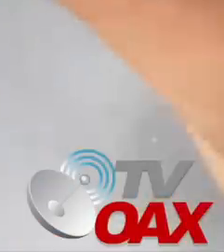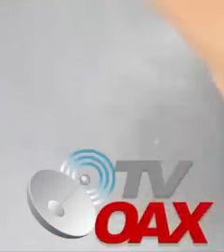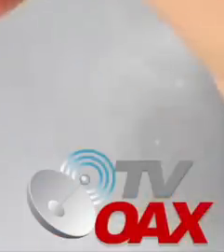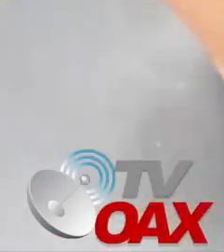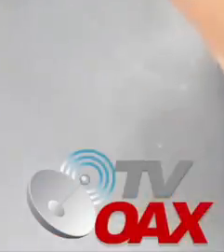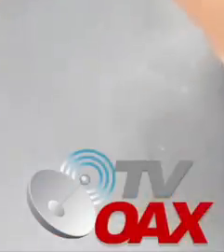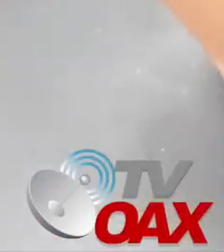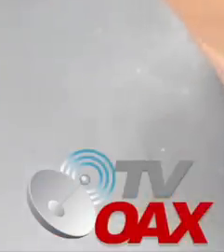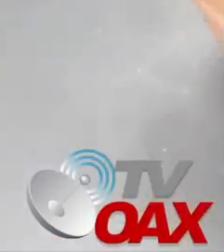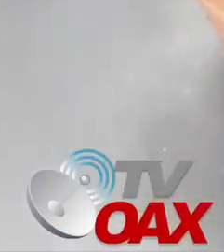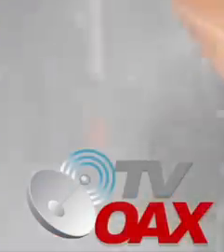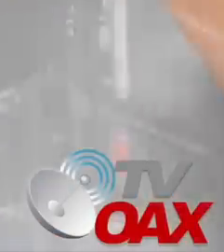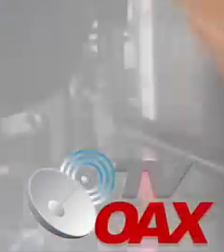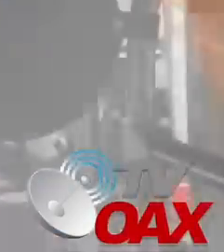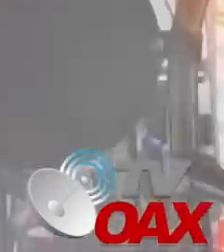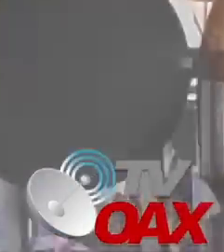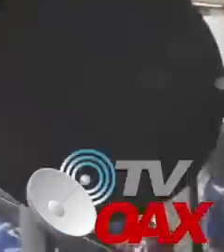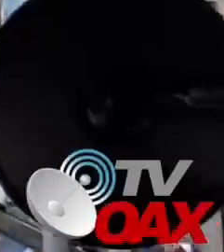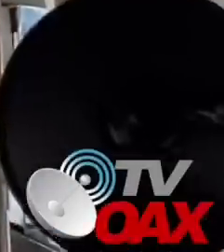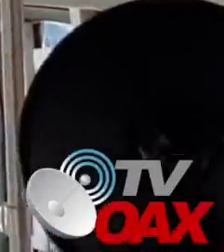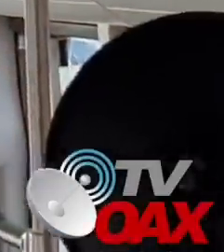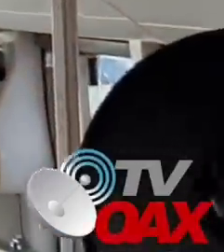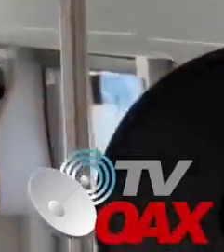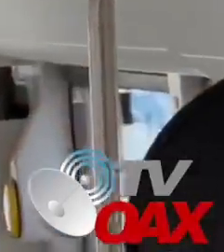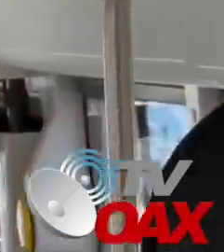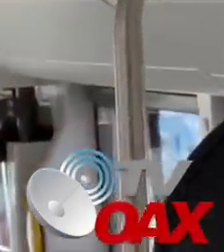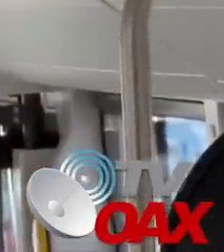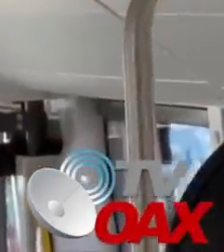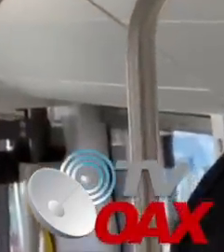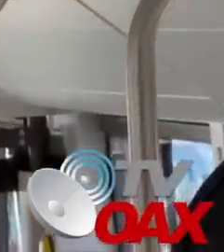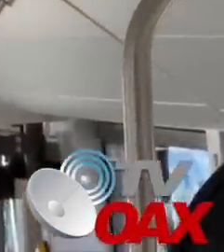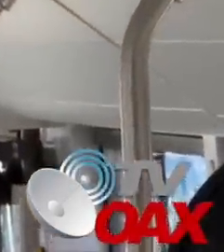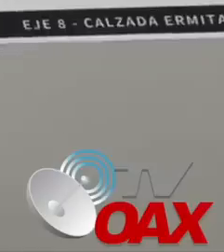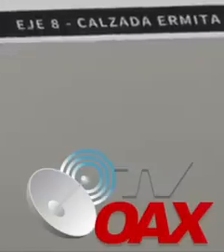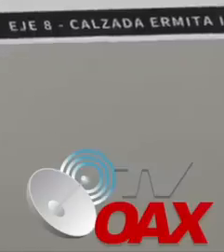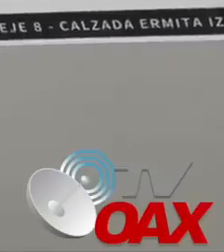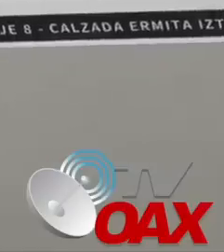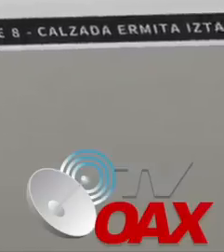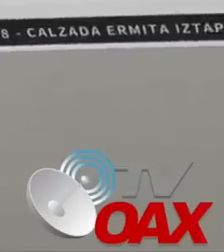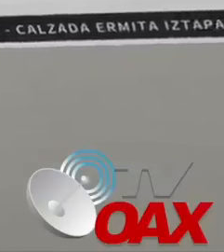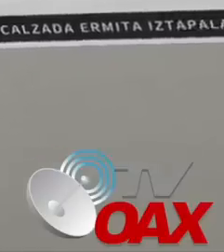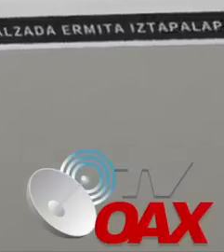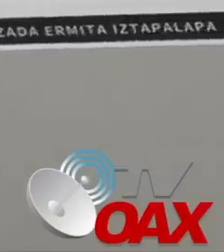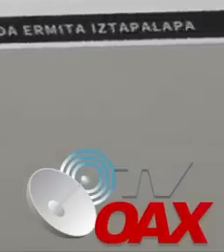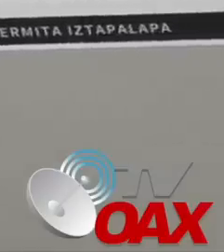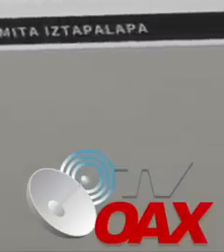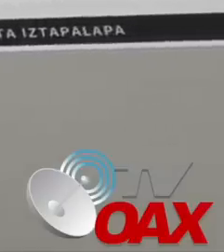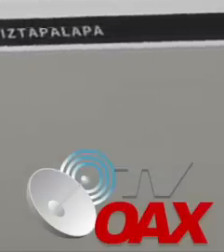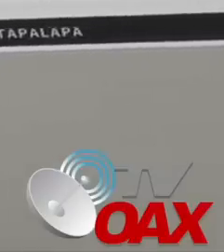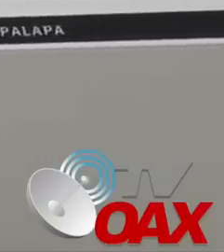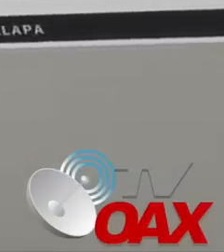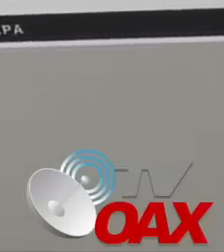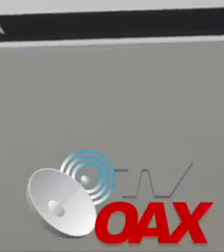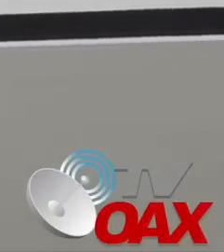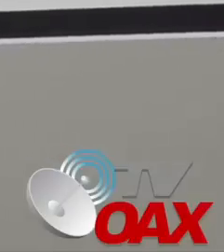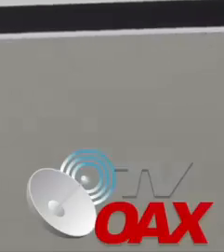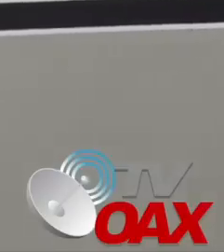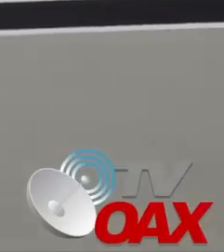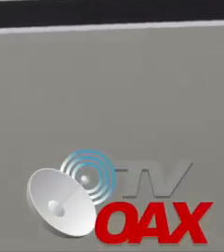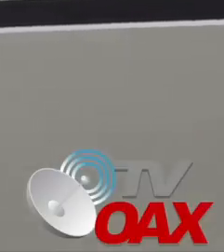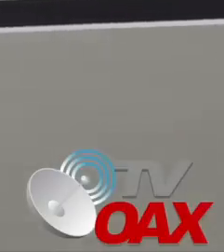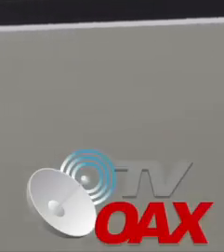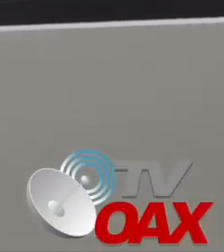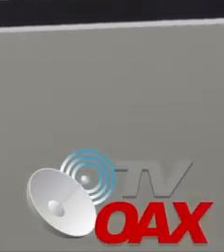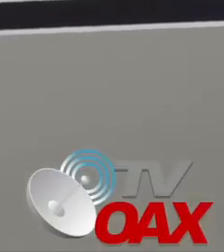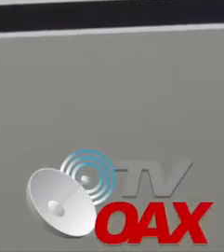la línea 2 del cablebús. Cabe mencionar que a través de consultas populares se seleccionaron los